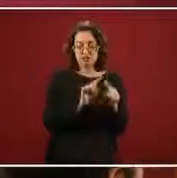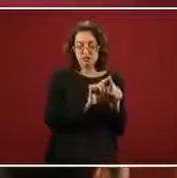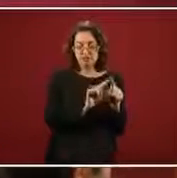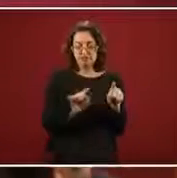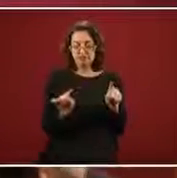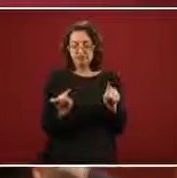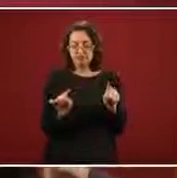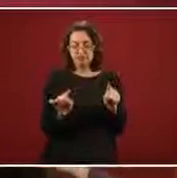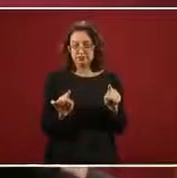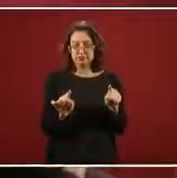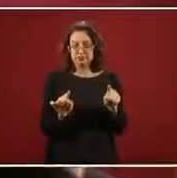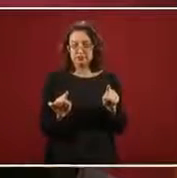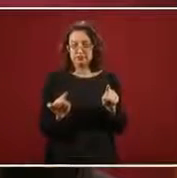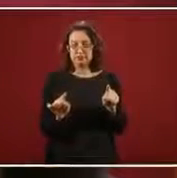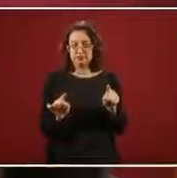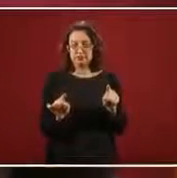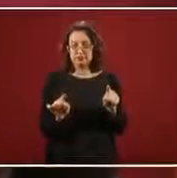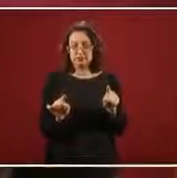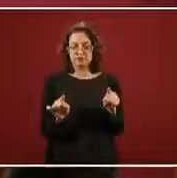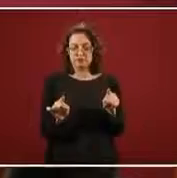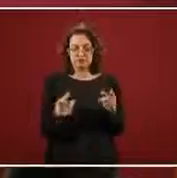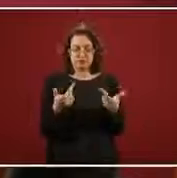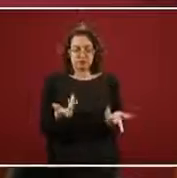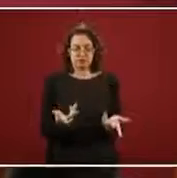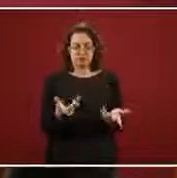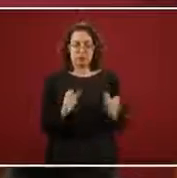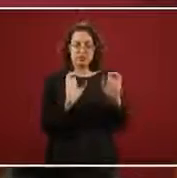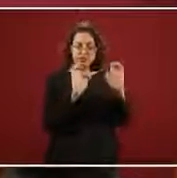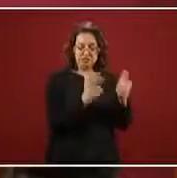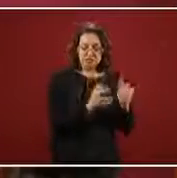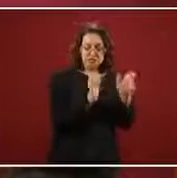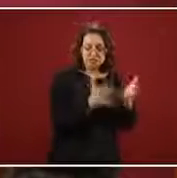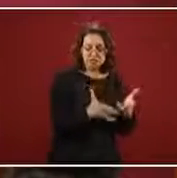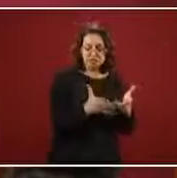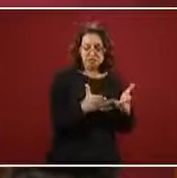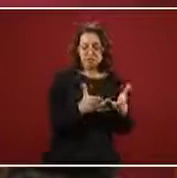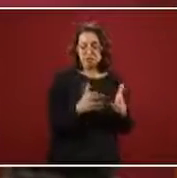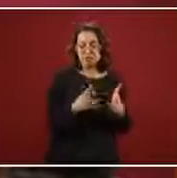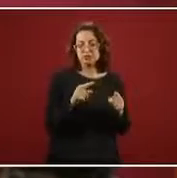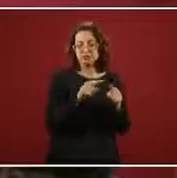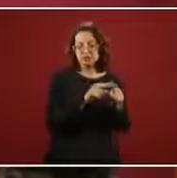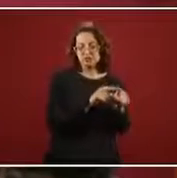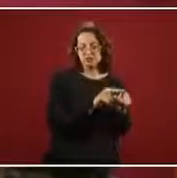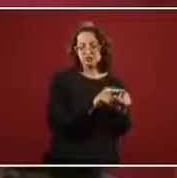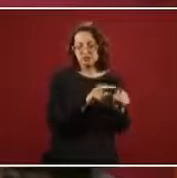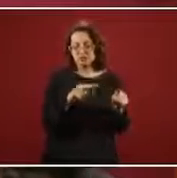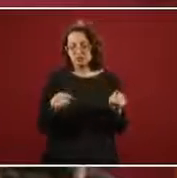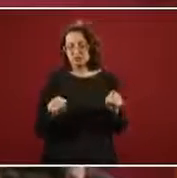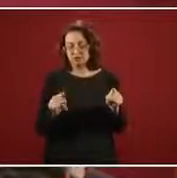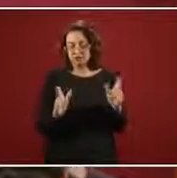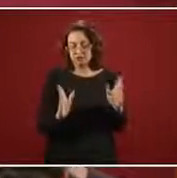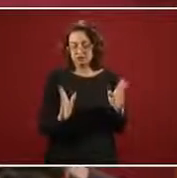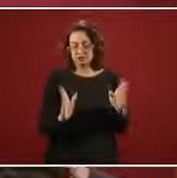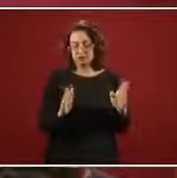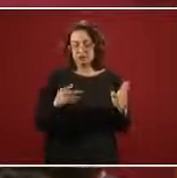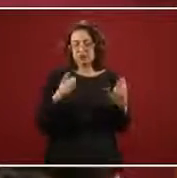Ah, bueno, aquí está el mapa. Hasta aquí es Chiapas. Desde aquí, aquí es